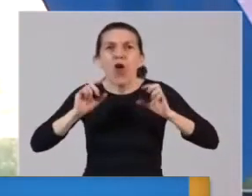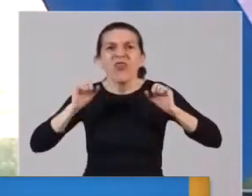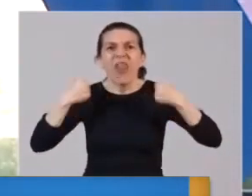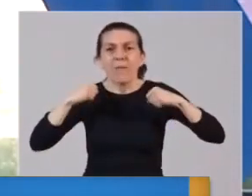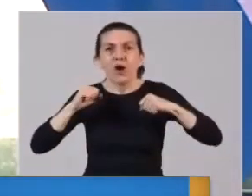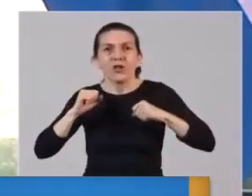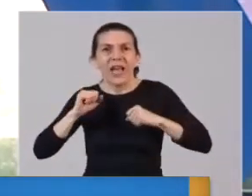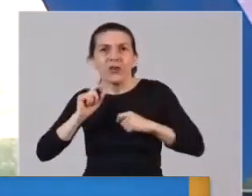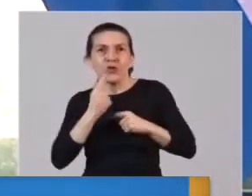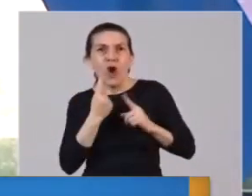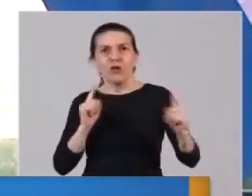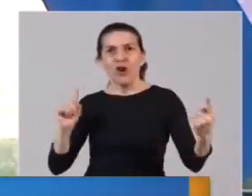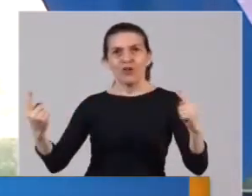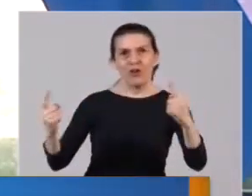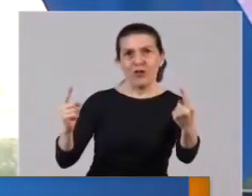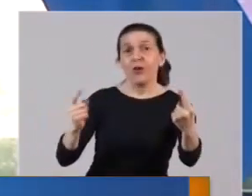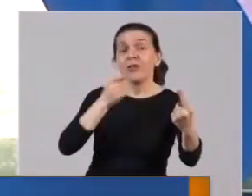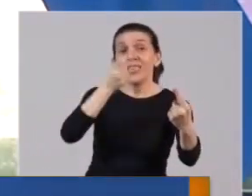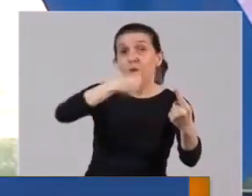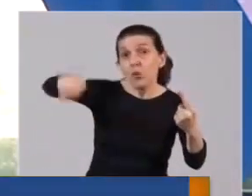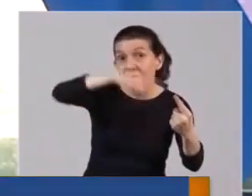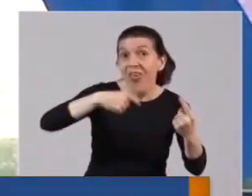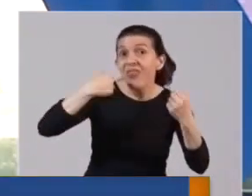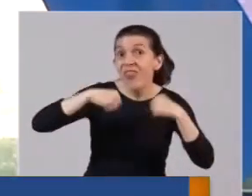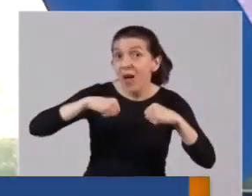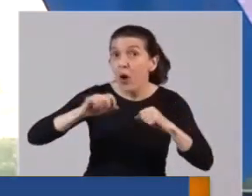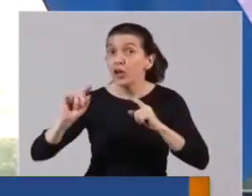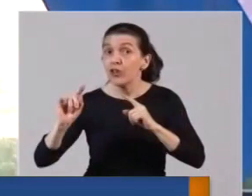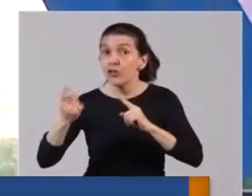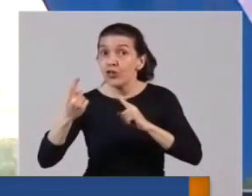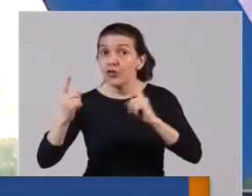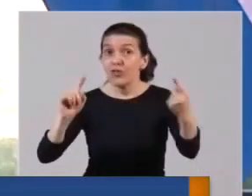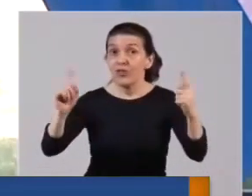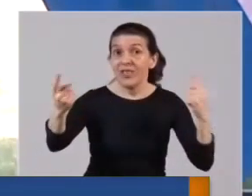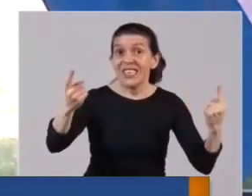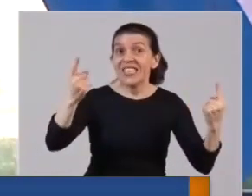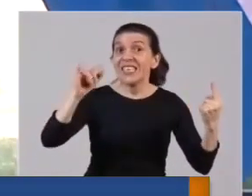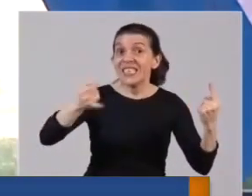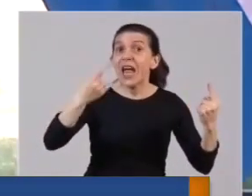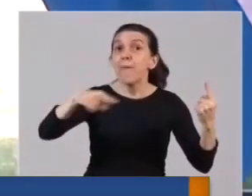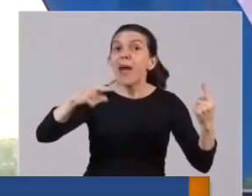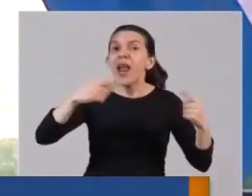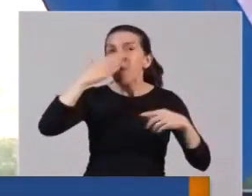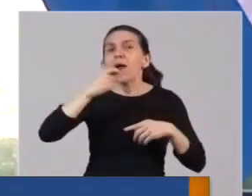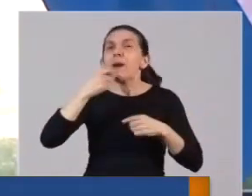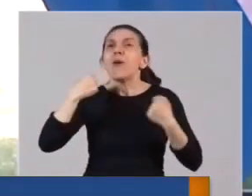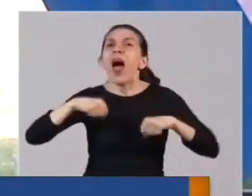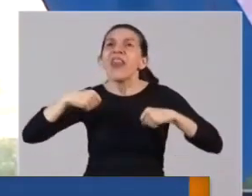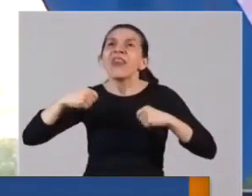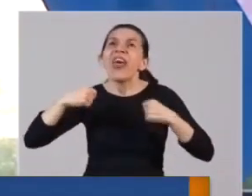A los que los practiquen, yo les pido que los practiquen, pero que no tengan un tercer tiempo de encuentro social, porque ahí el